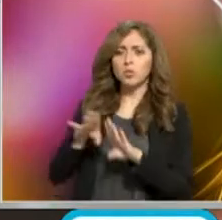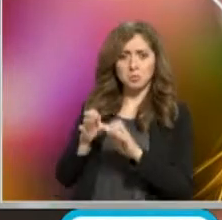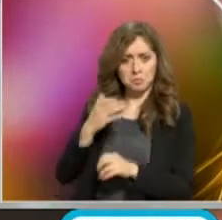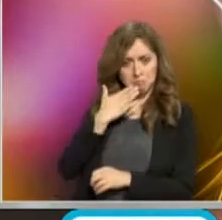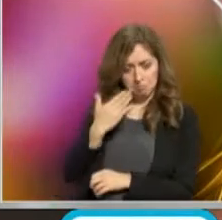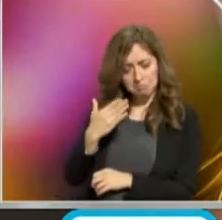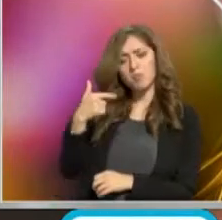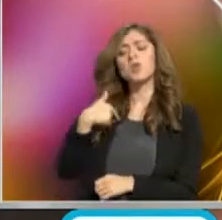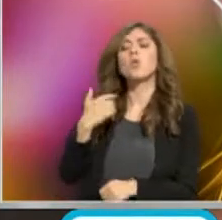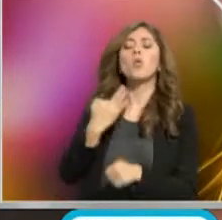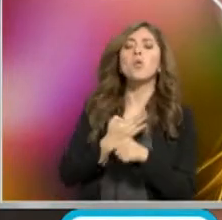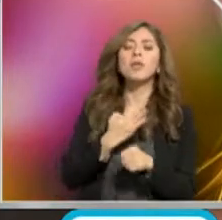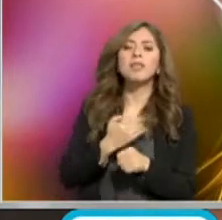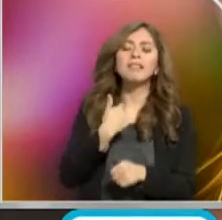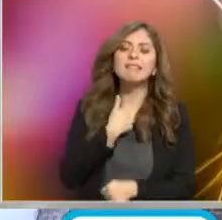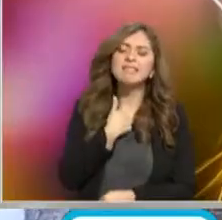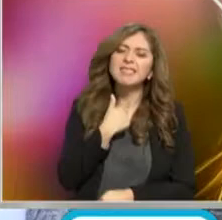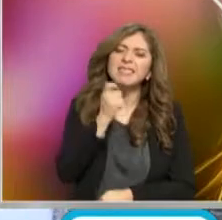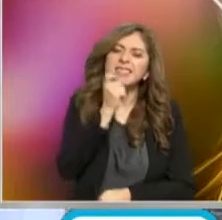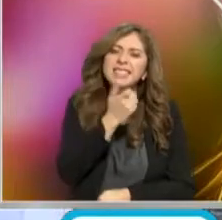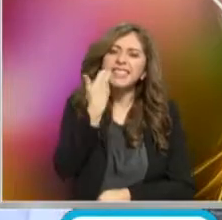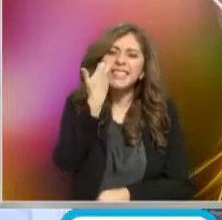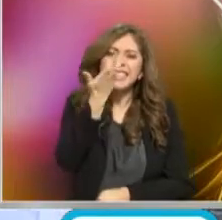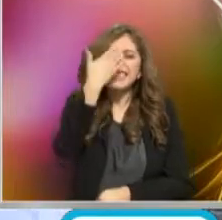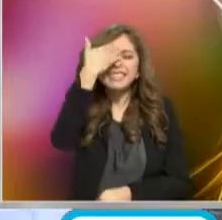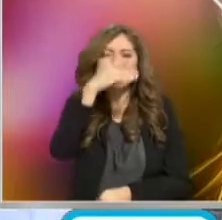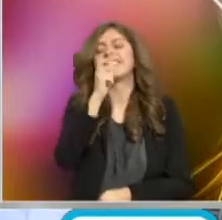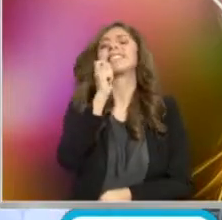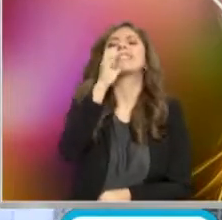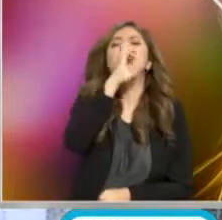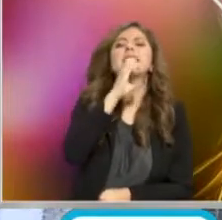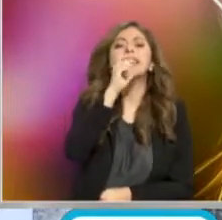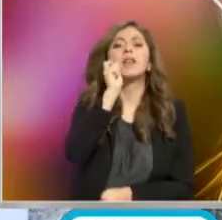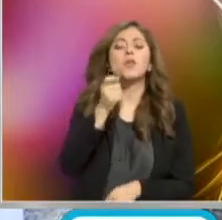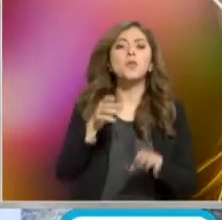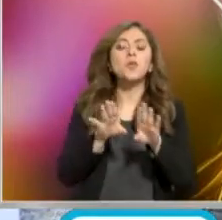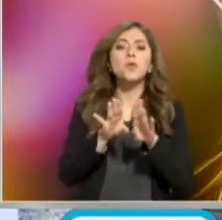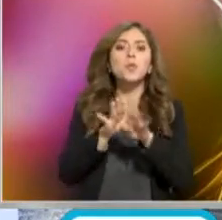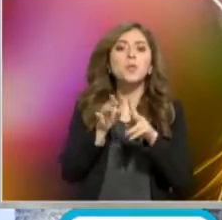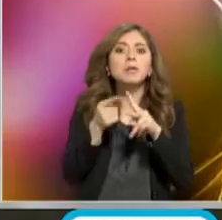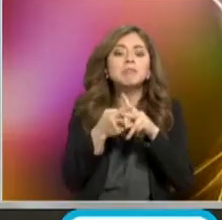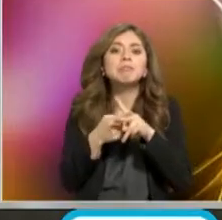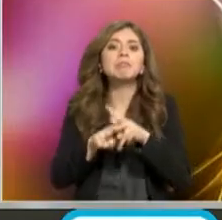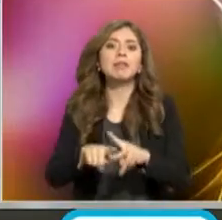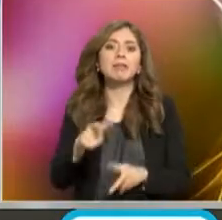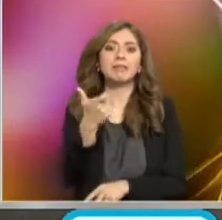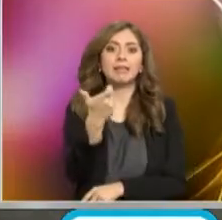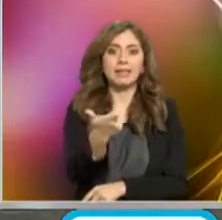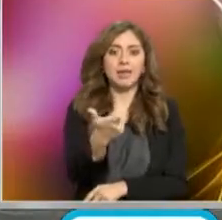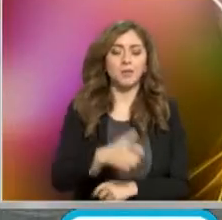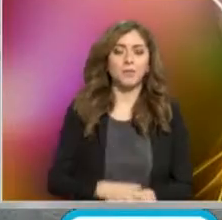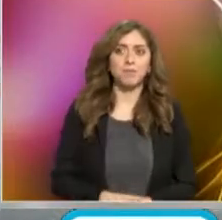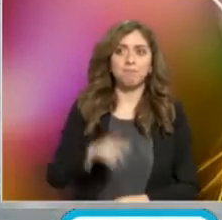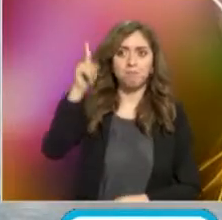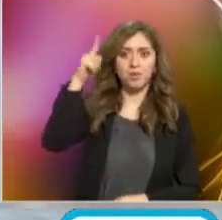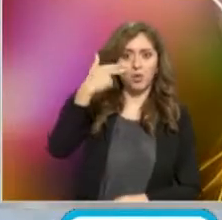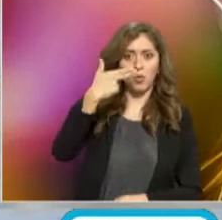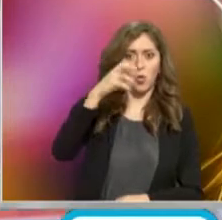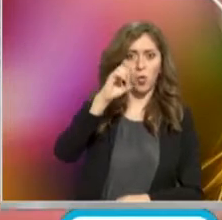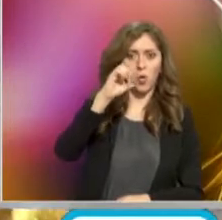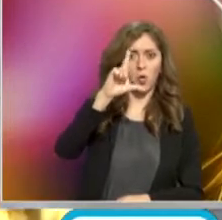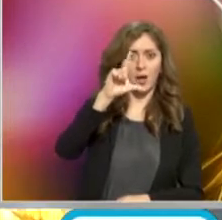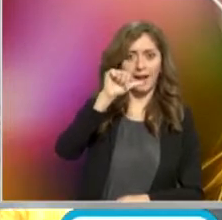curiosidad, porque me decías que conoces cuál es el origen del dinero. Del dinero, lo inventaron los holandeses. Mira.